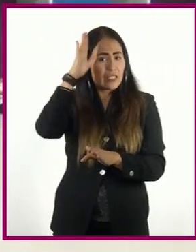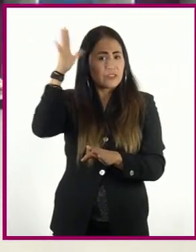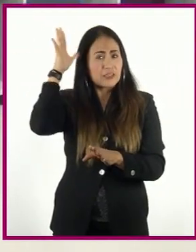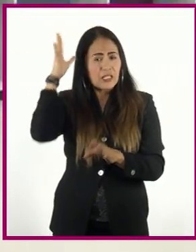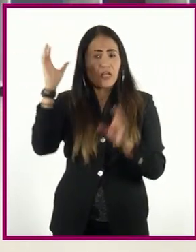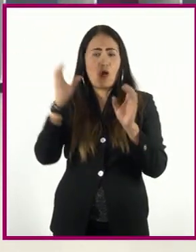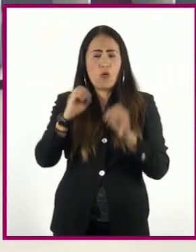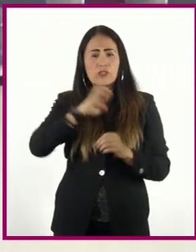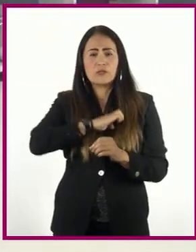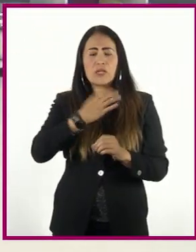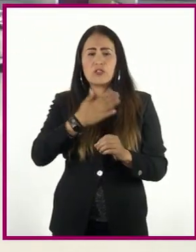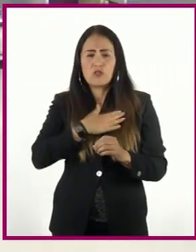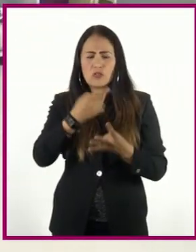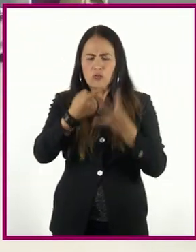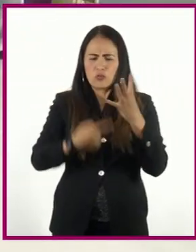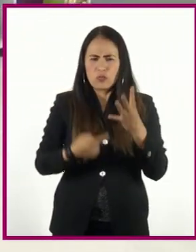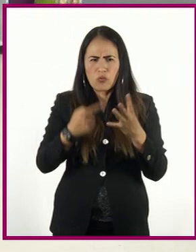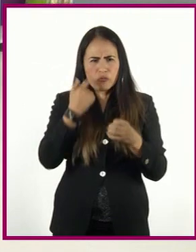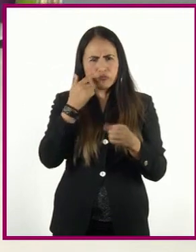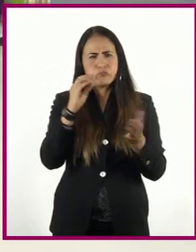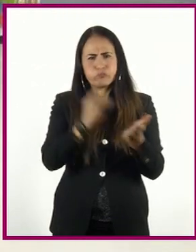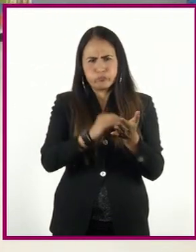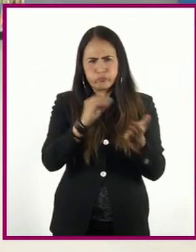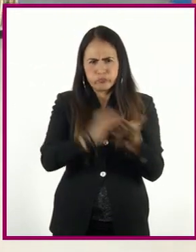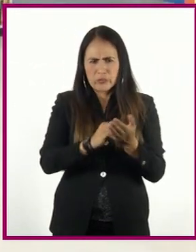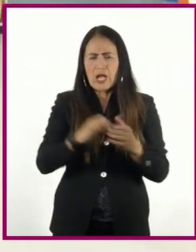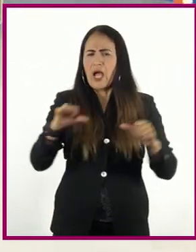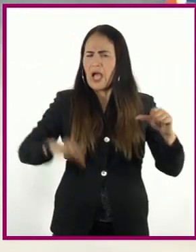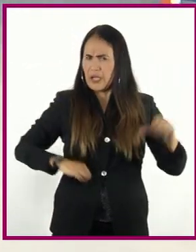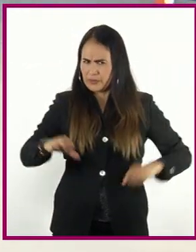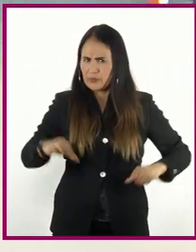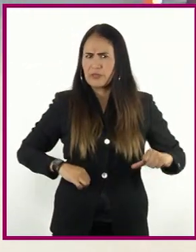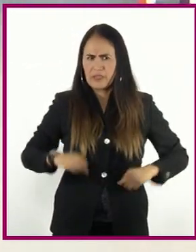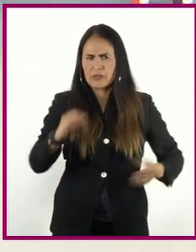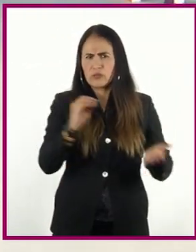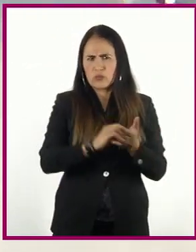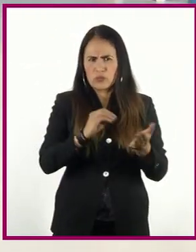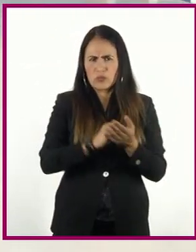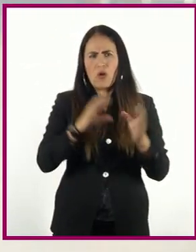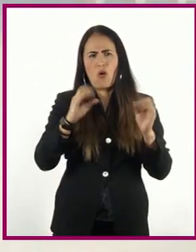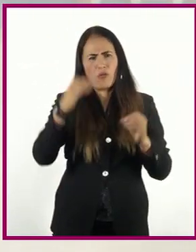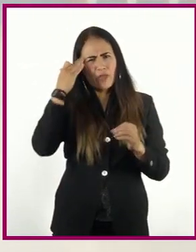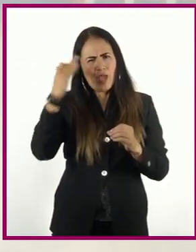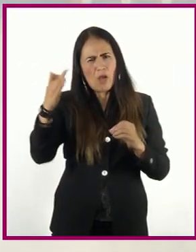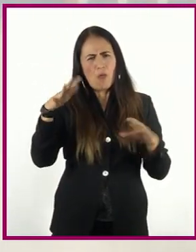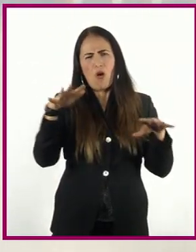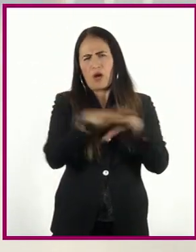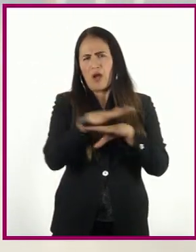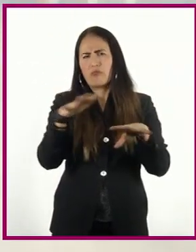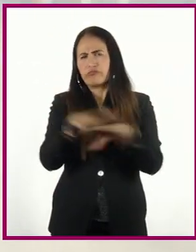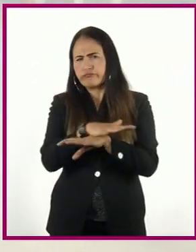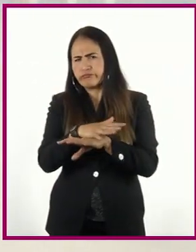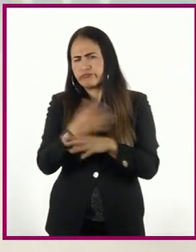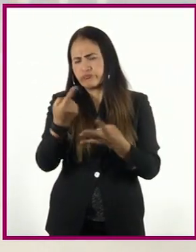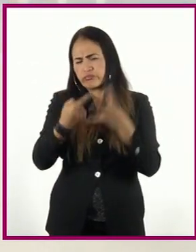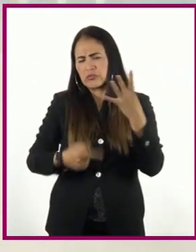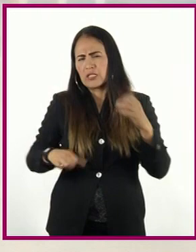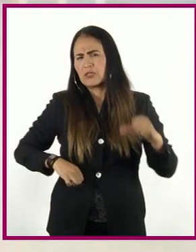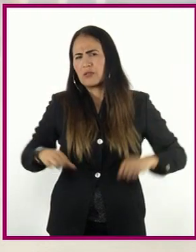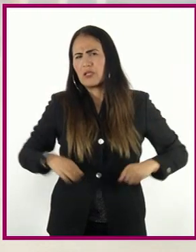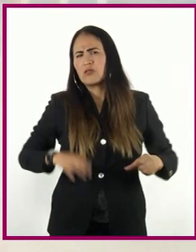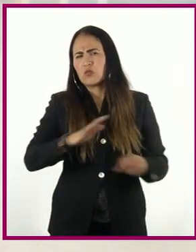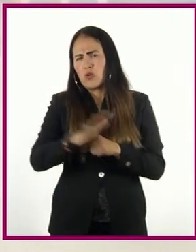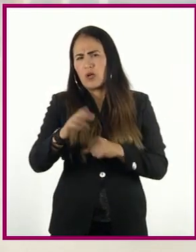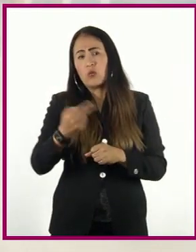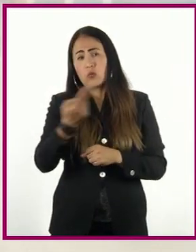coloniales se conservan, cuáles actividades han permanecido o cambiado con el paso del tiempo. No olviden ilustrar su